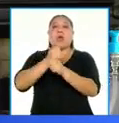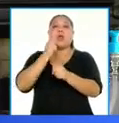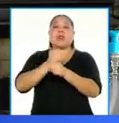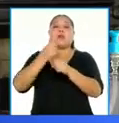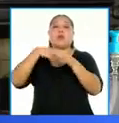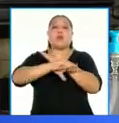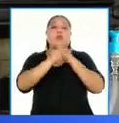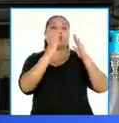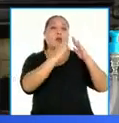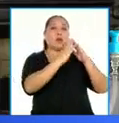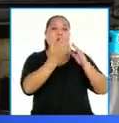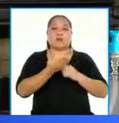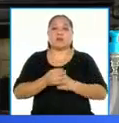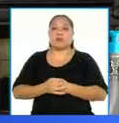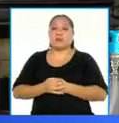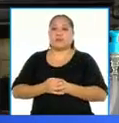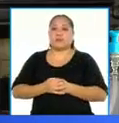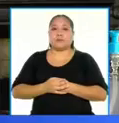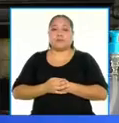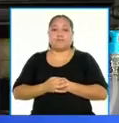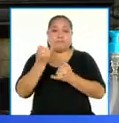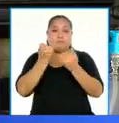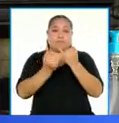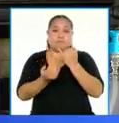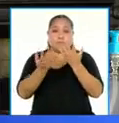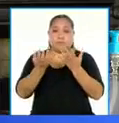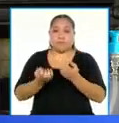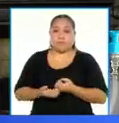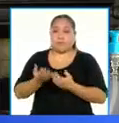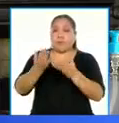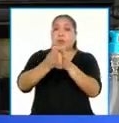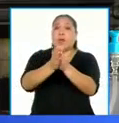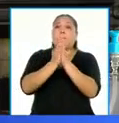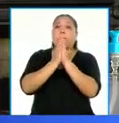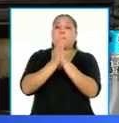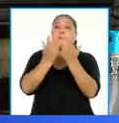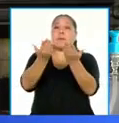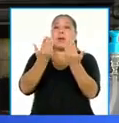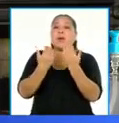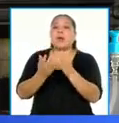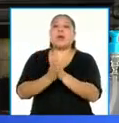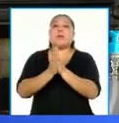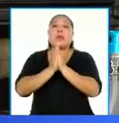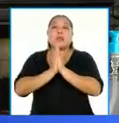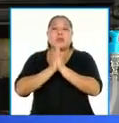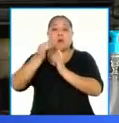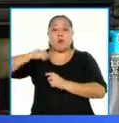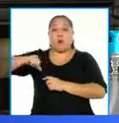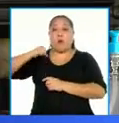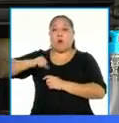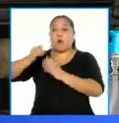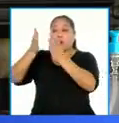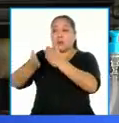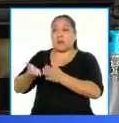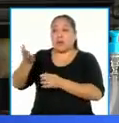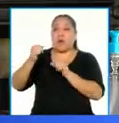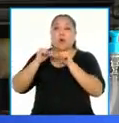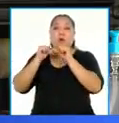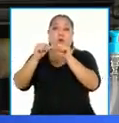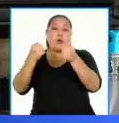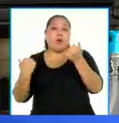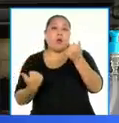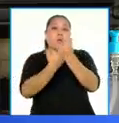trabajo remoto. Finalmente, queremos hacer una invocación a los alcaldes para continuar